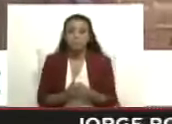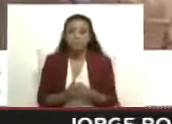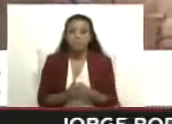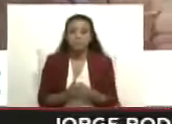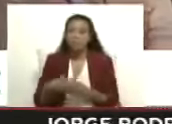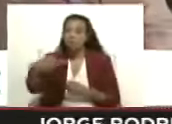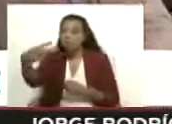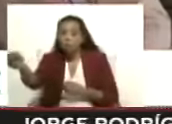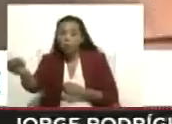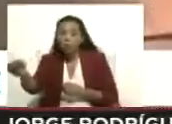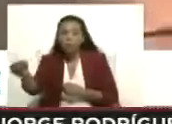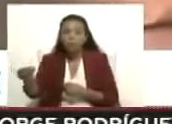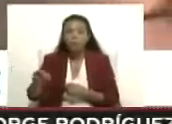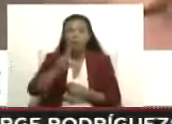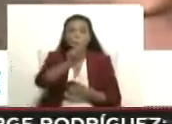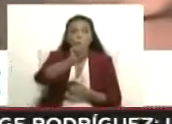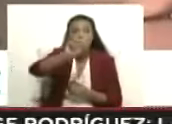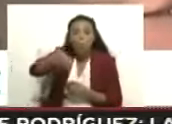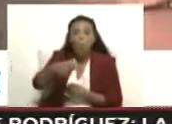No,